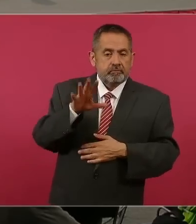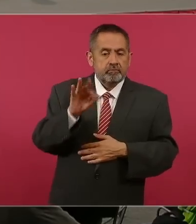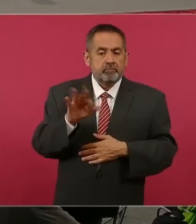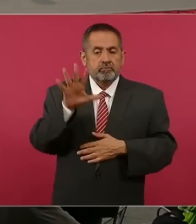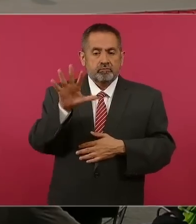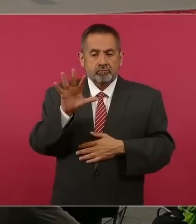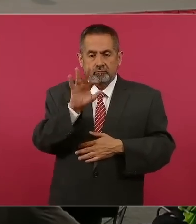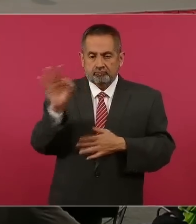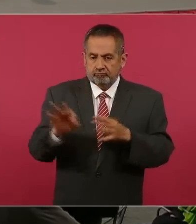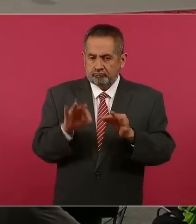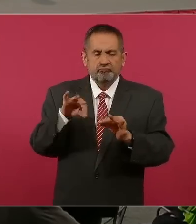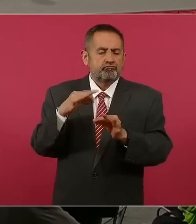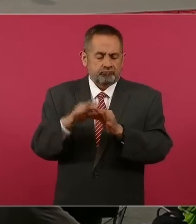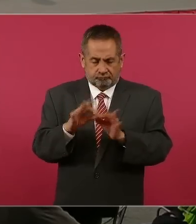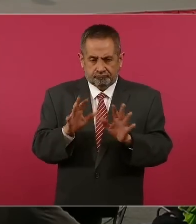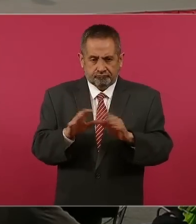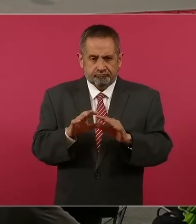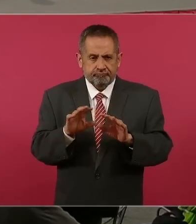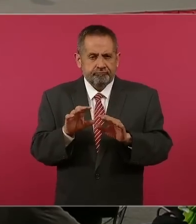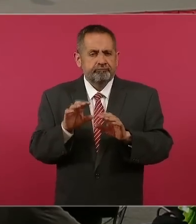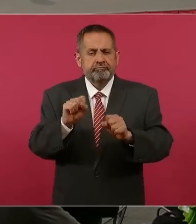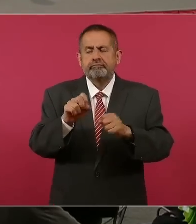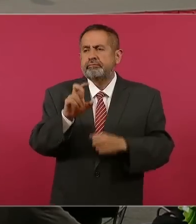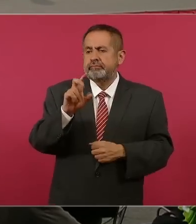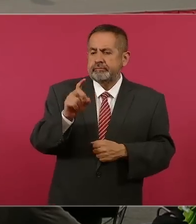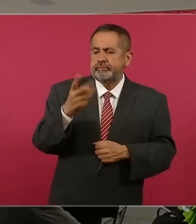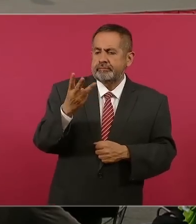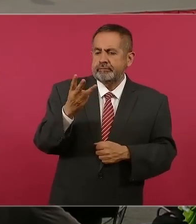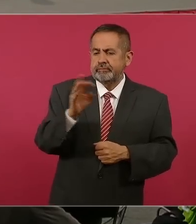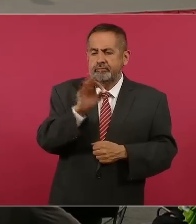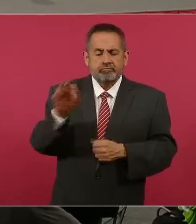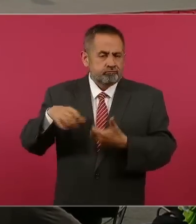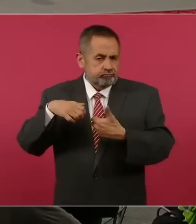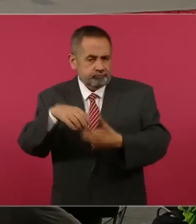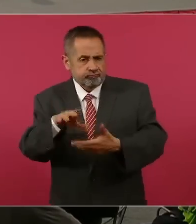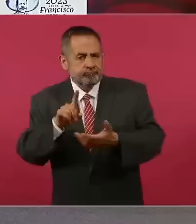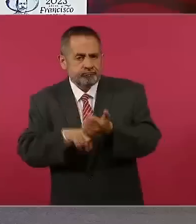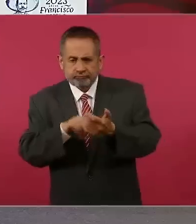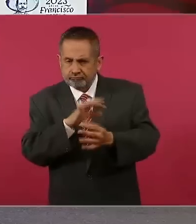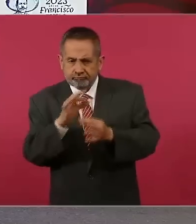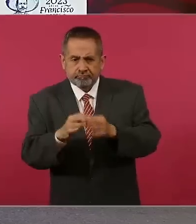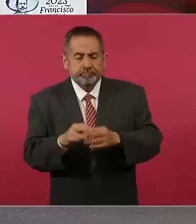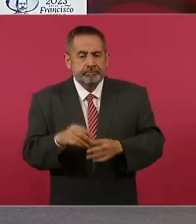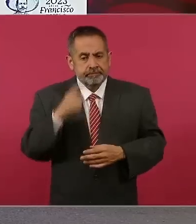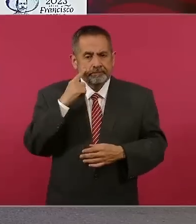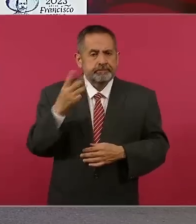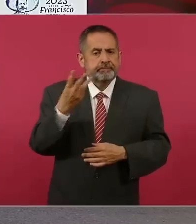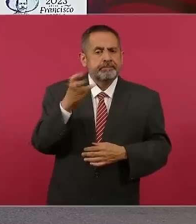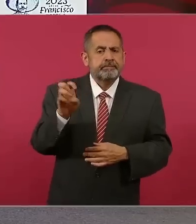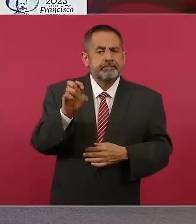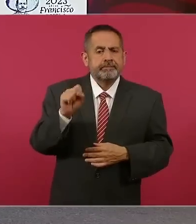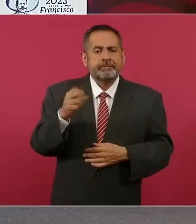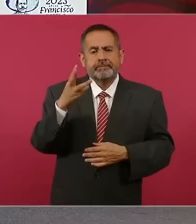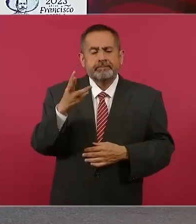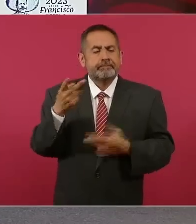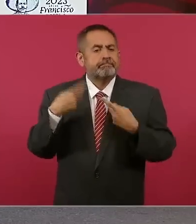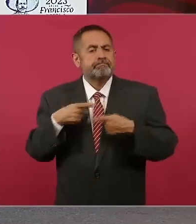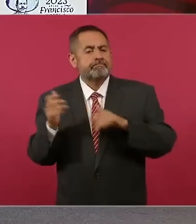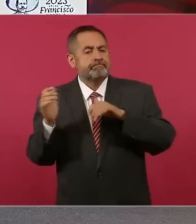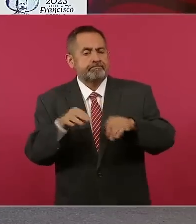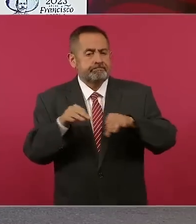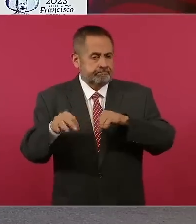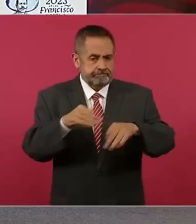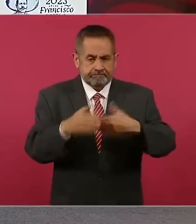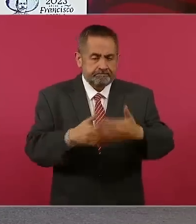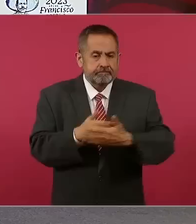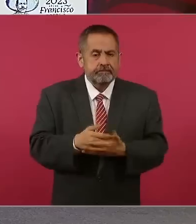45%, casi el 33% en avance financiero. Se han generado 363 empleos